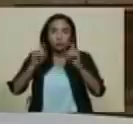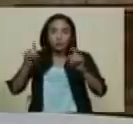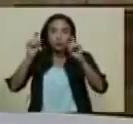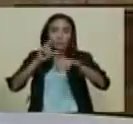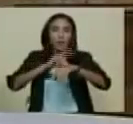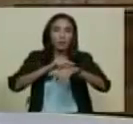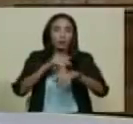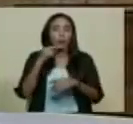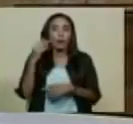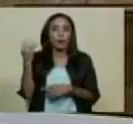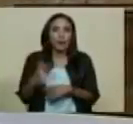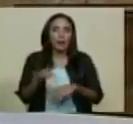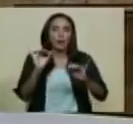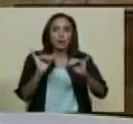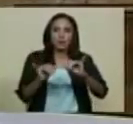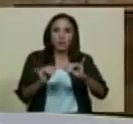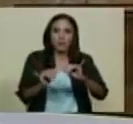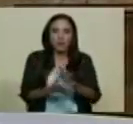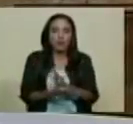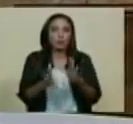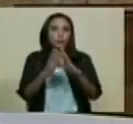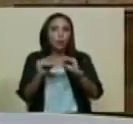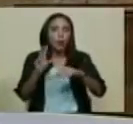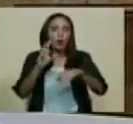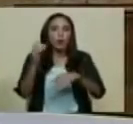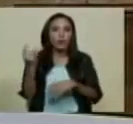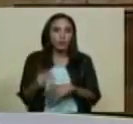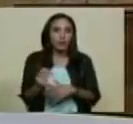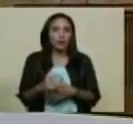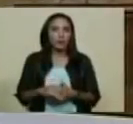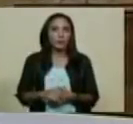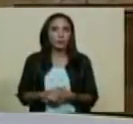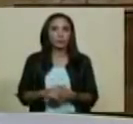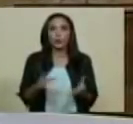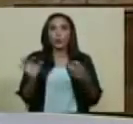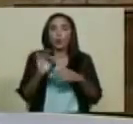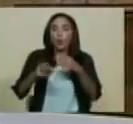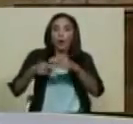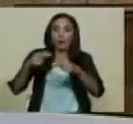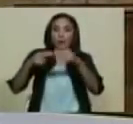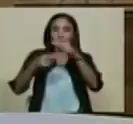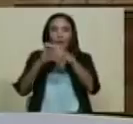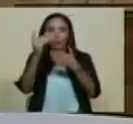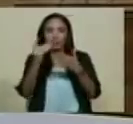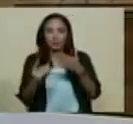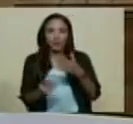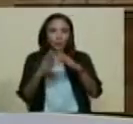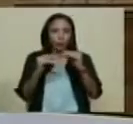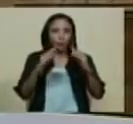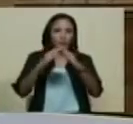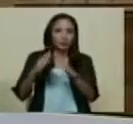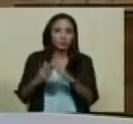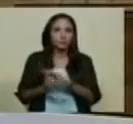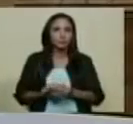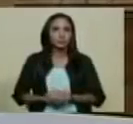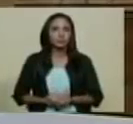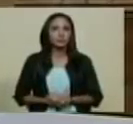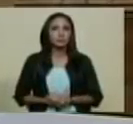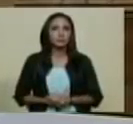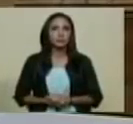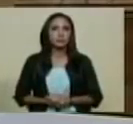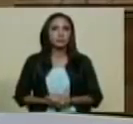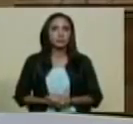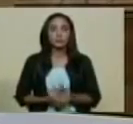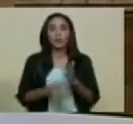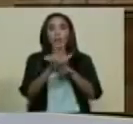un ingeniero, una ingeniera es cara, ¿ah? Un arquitecto, bueno, formar, menos